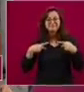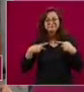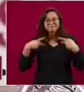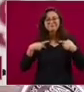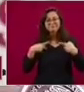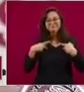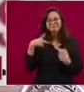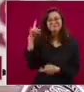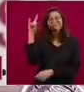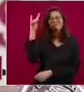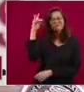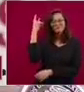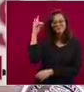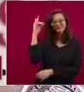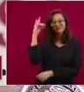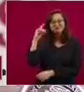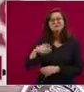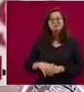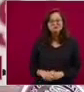porque supieron